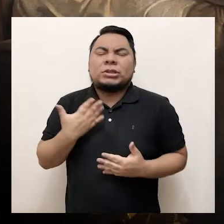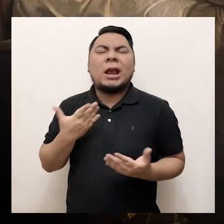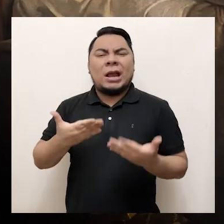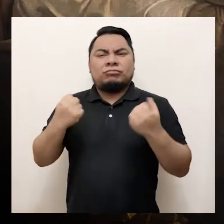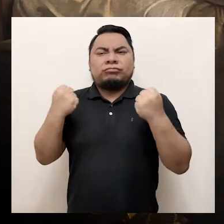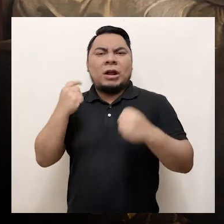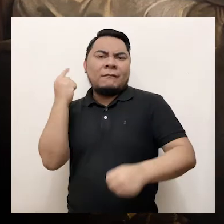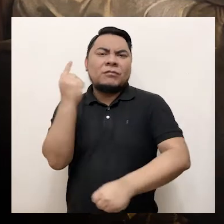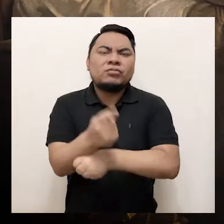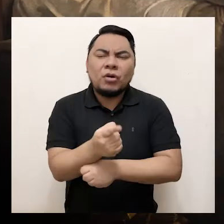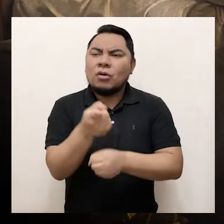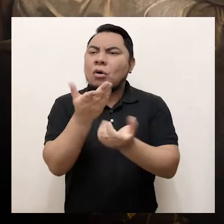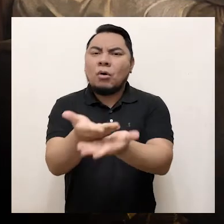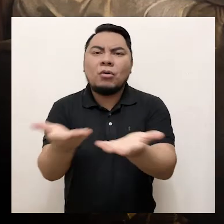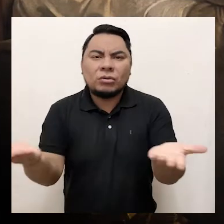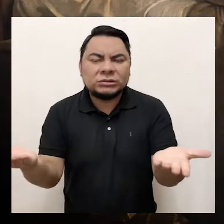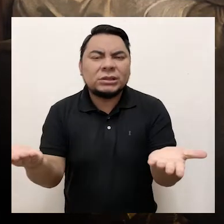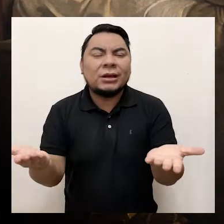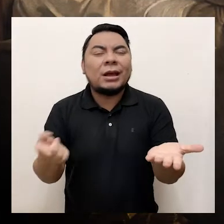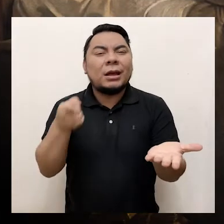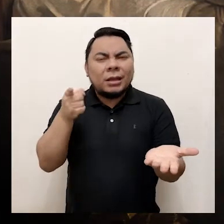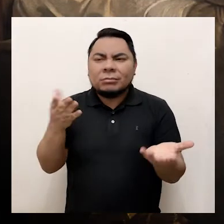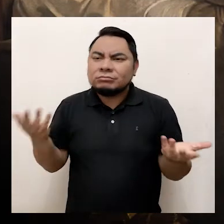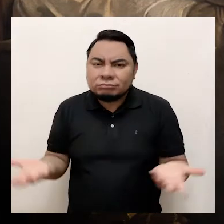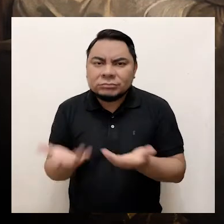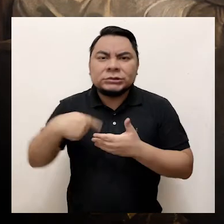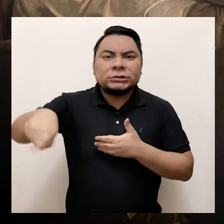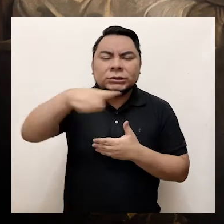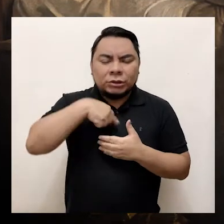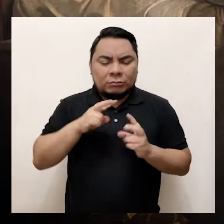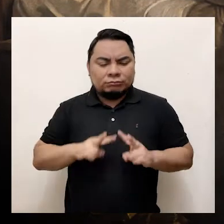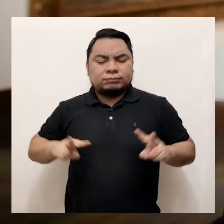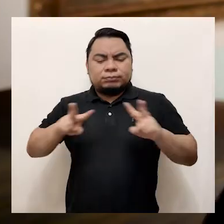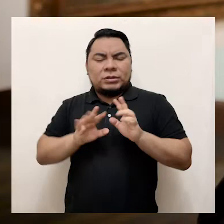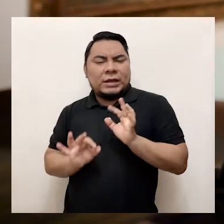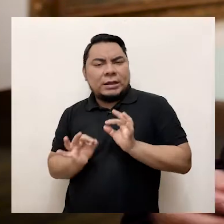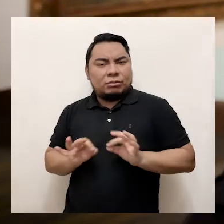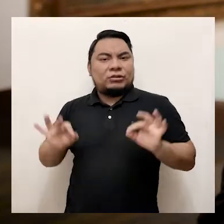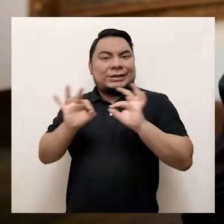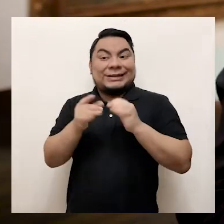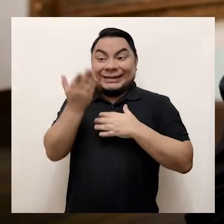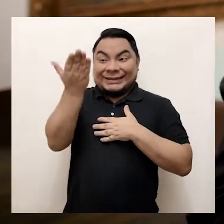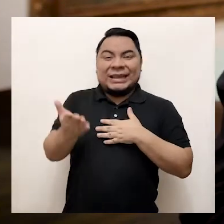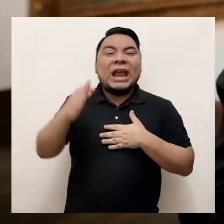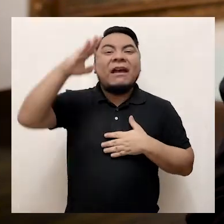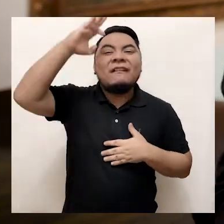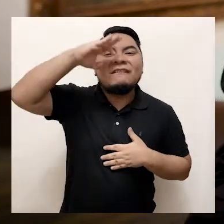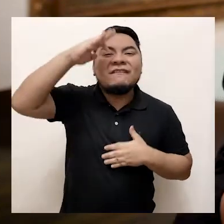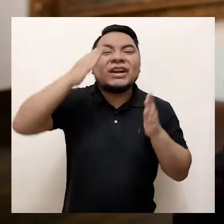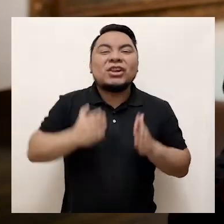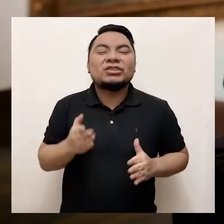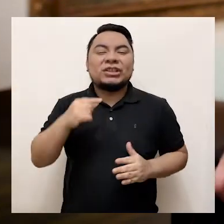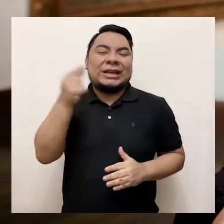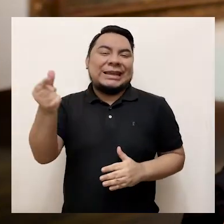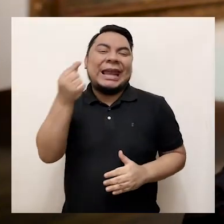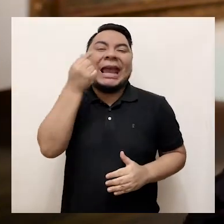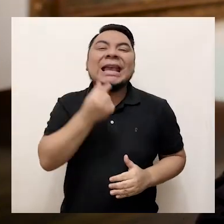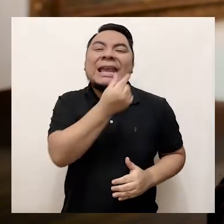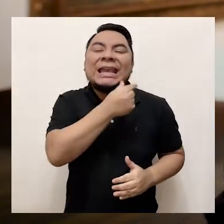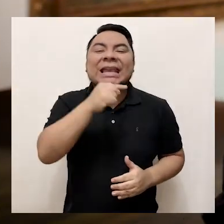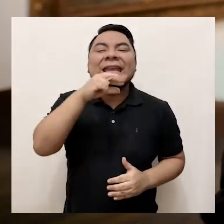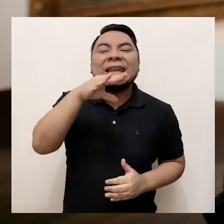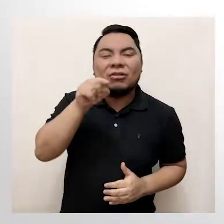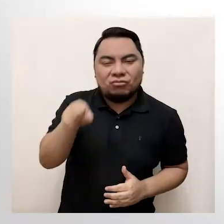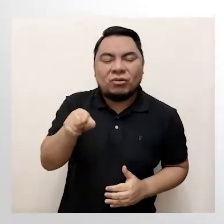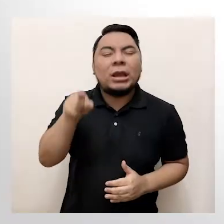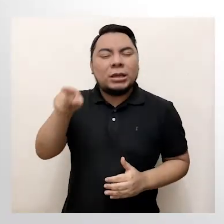heroica renuncia a la vida material por el cultivo de la virtud. Este filósofo griego tuvo una actitud serena